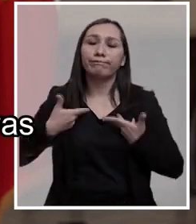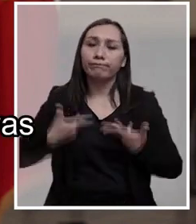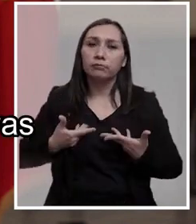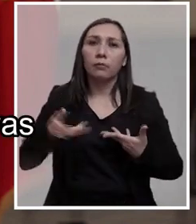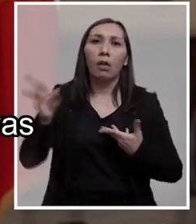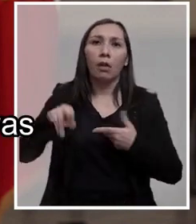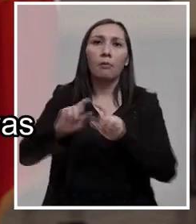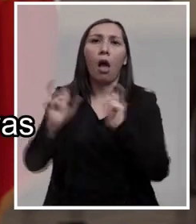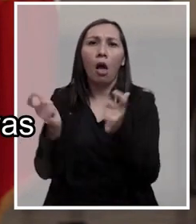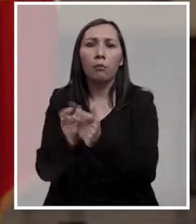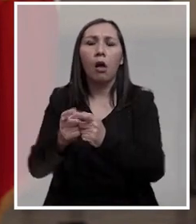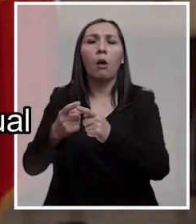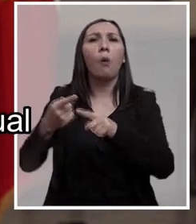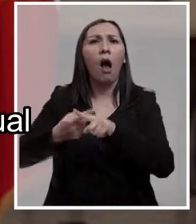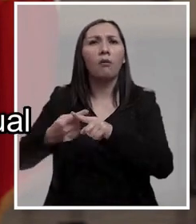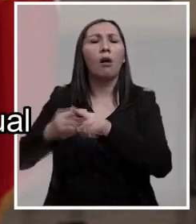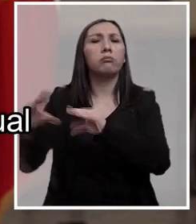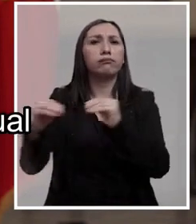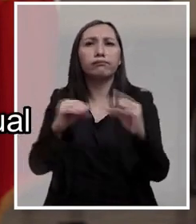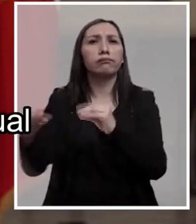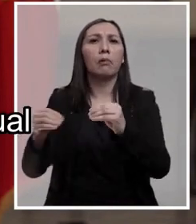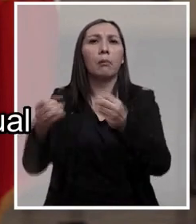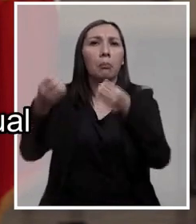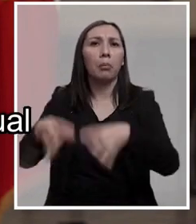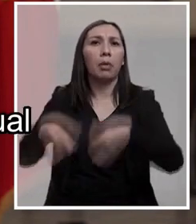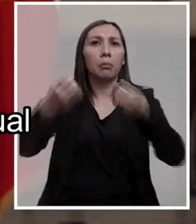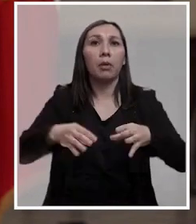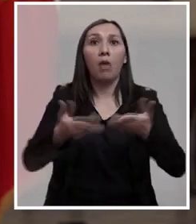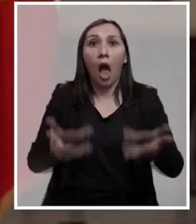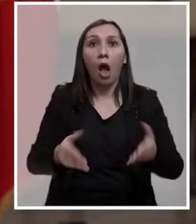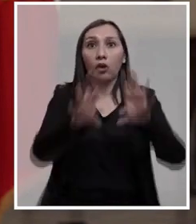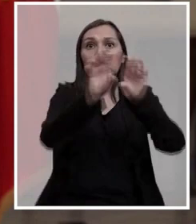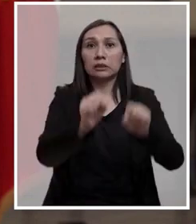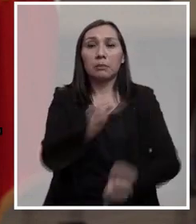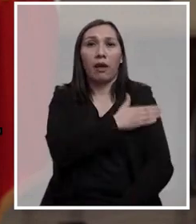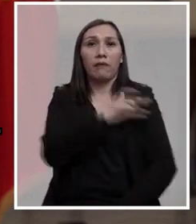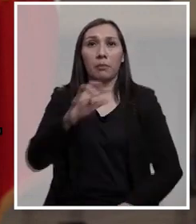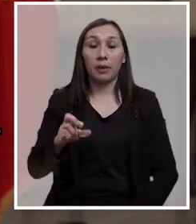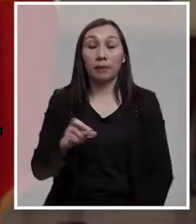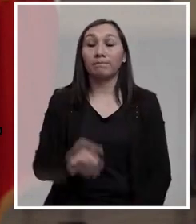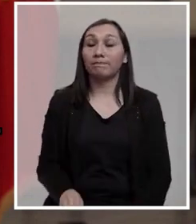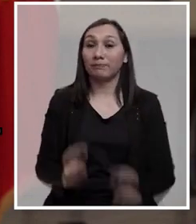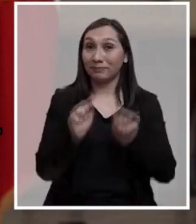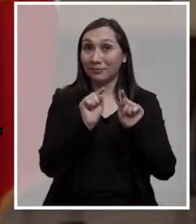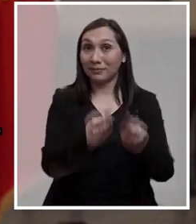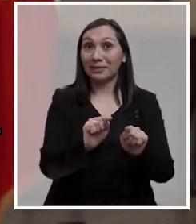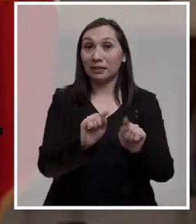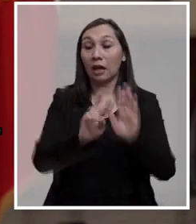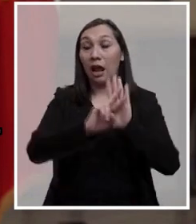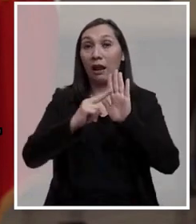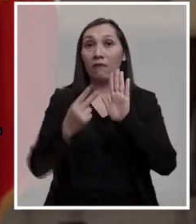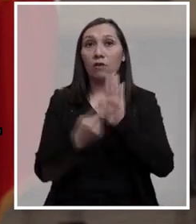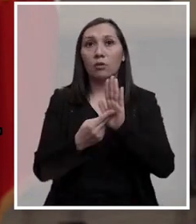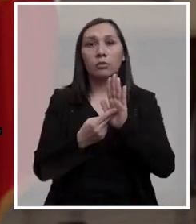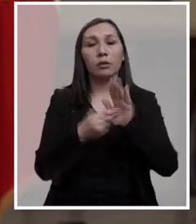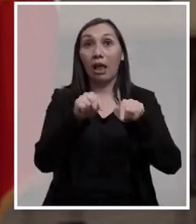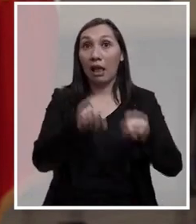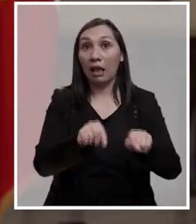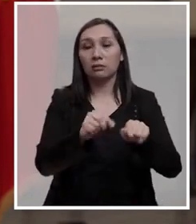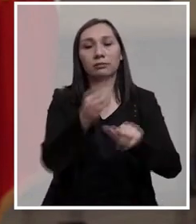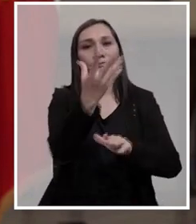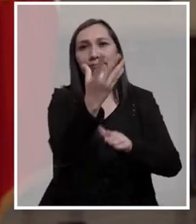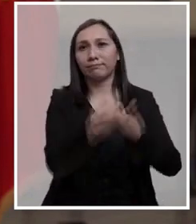cansados de las comisiones abusivas y las pérdidas que genera el sistema actual las fp en esta reforma se